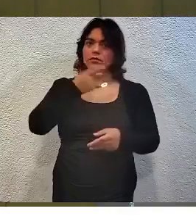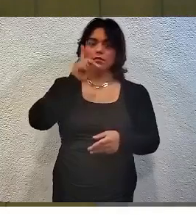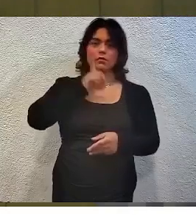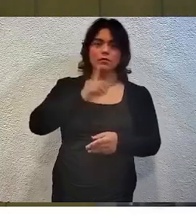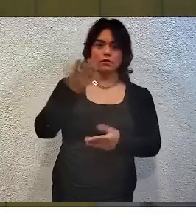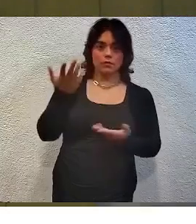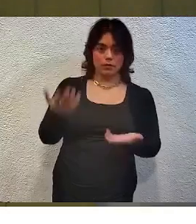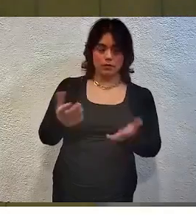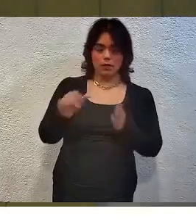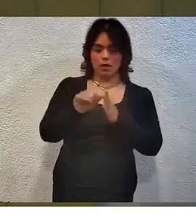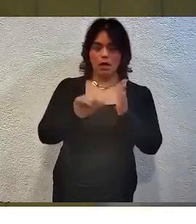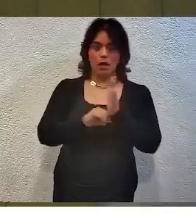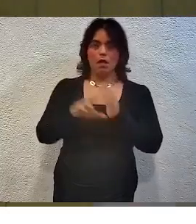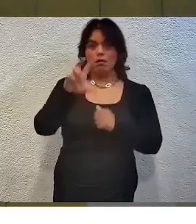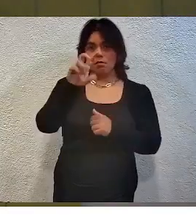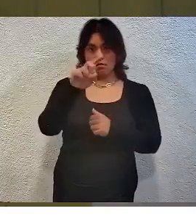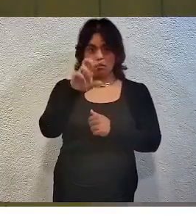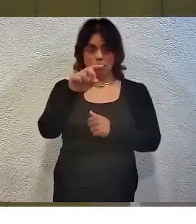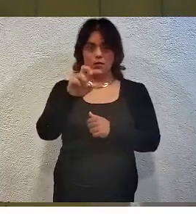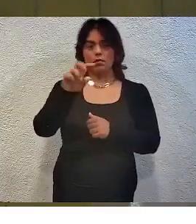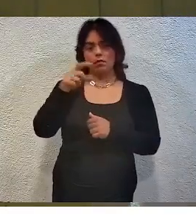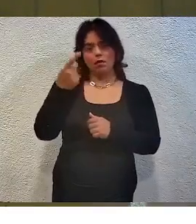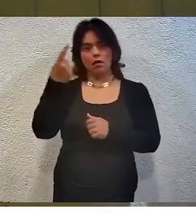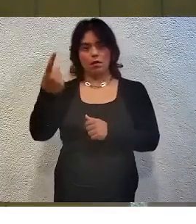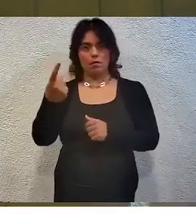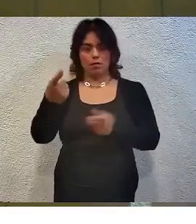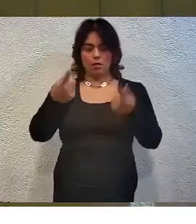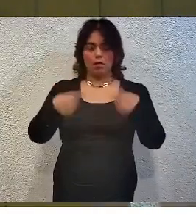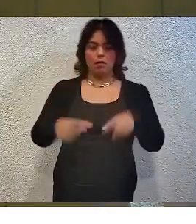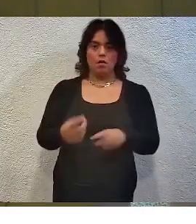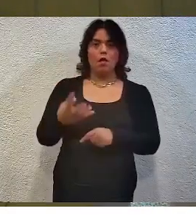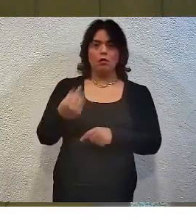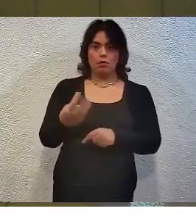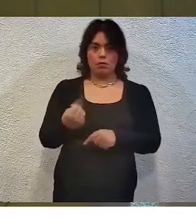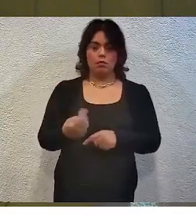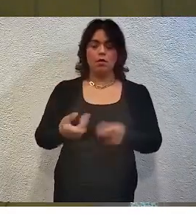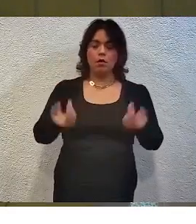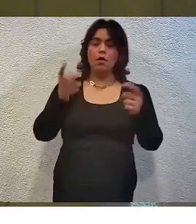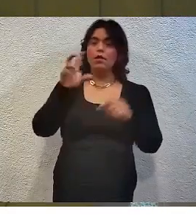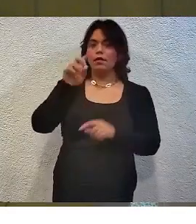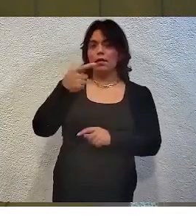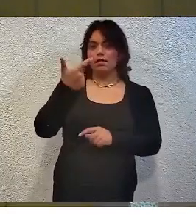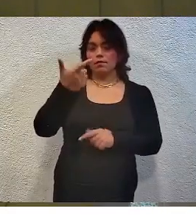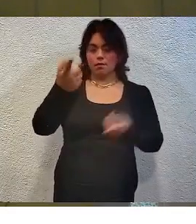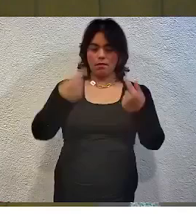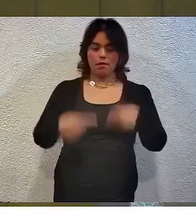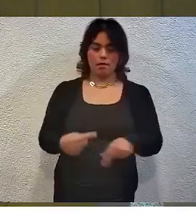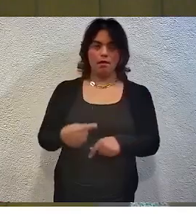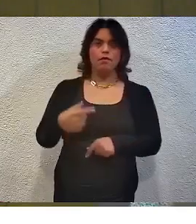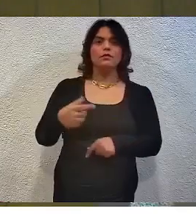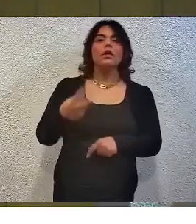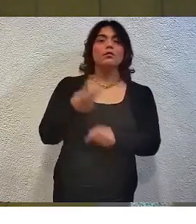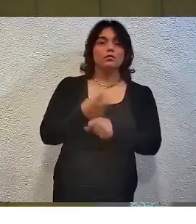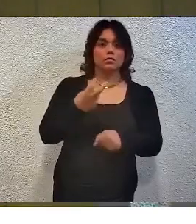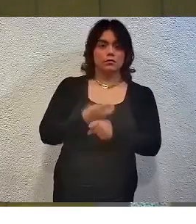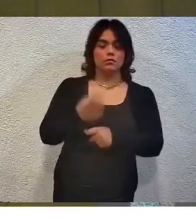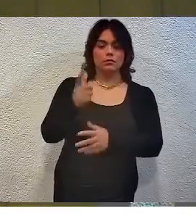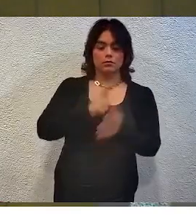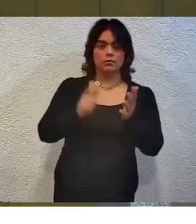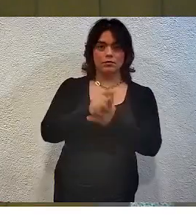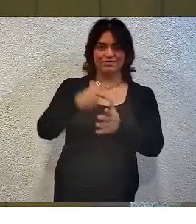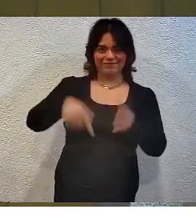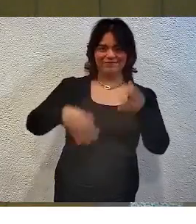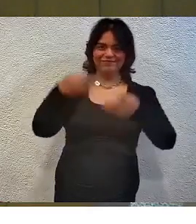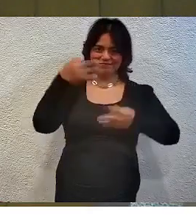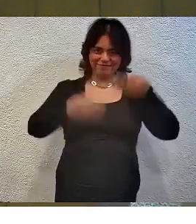de los artículos 30, 31, fracción novena y 37, fracción segunda de la Ley Orgánica del Tribunal Electoral